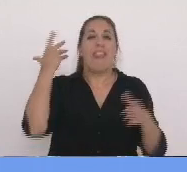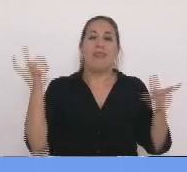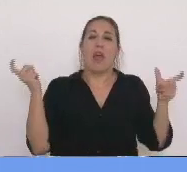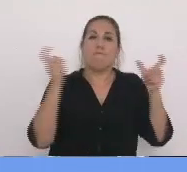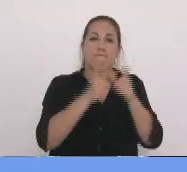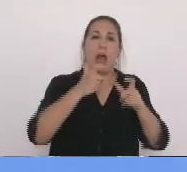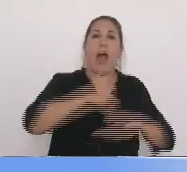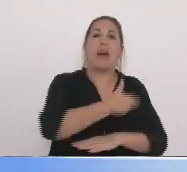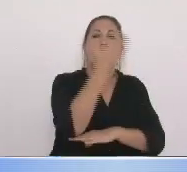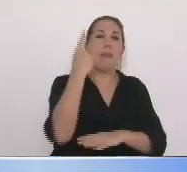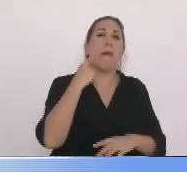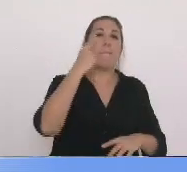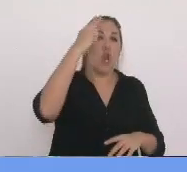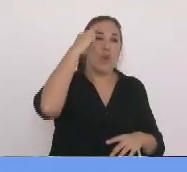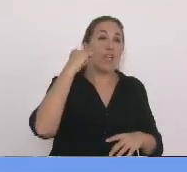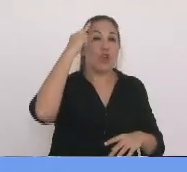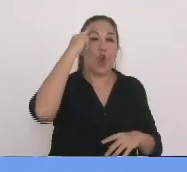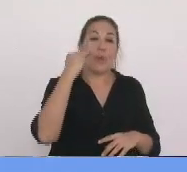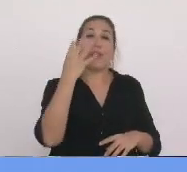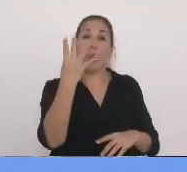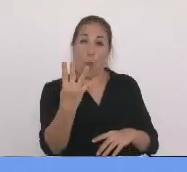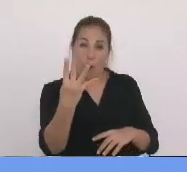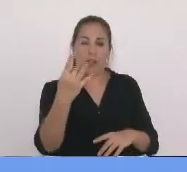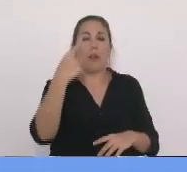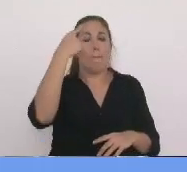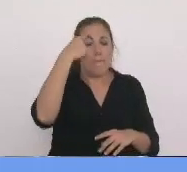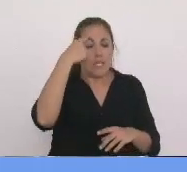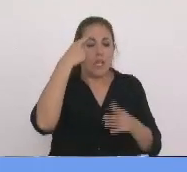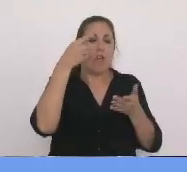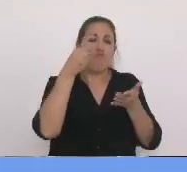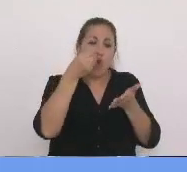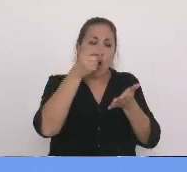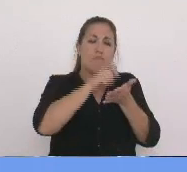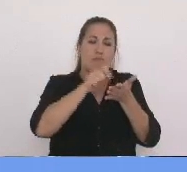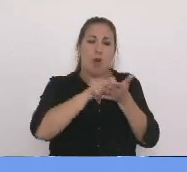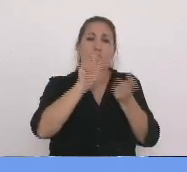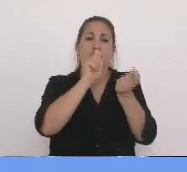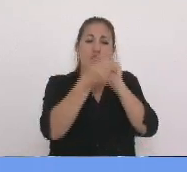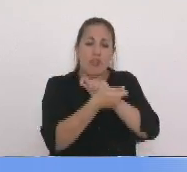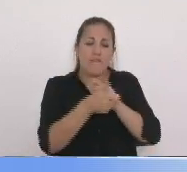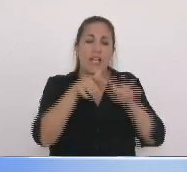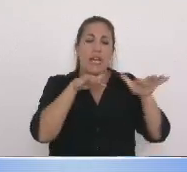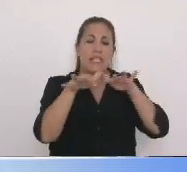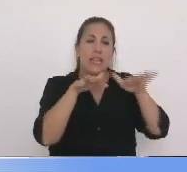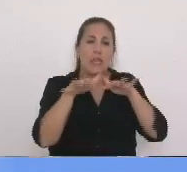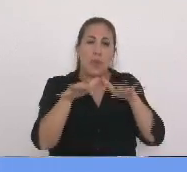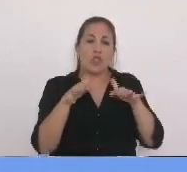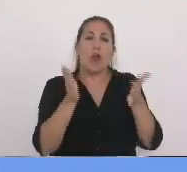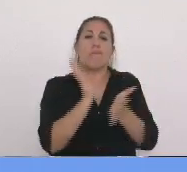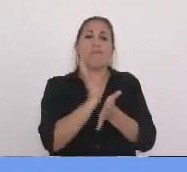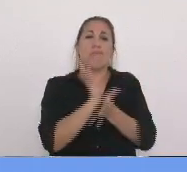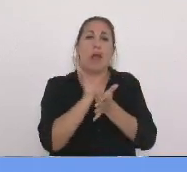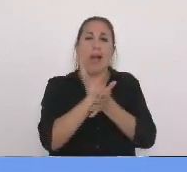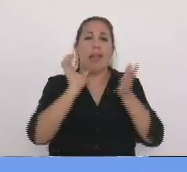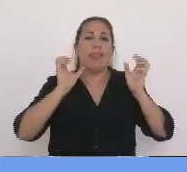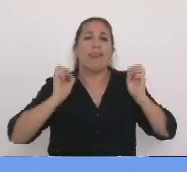de 1994 pensaron en cómo modificar la situación de vulnerabilidad que ya por